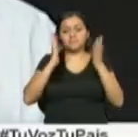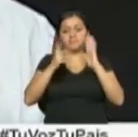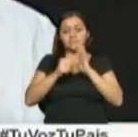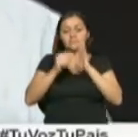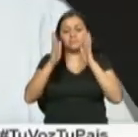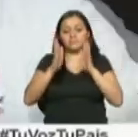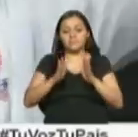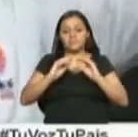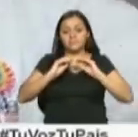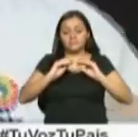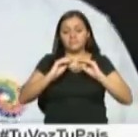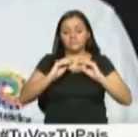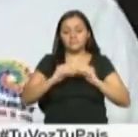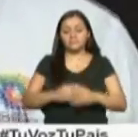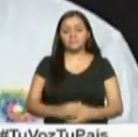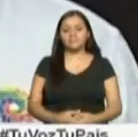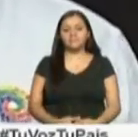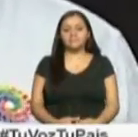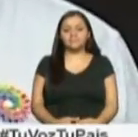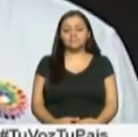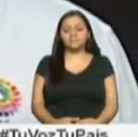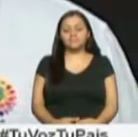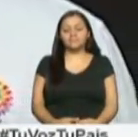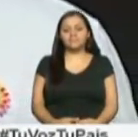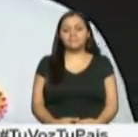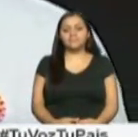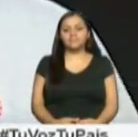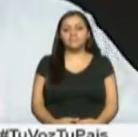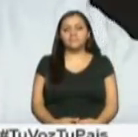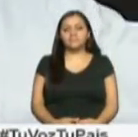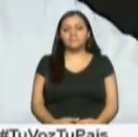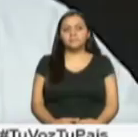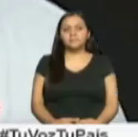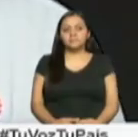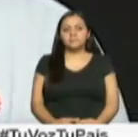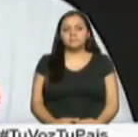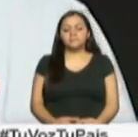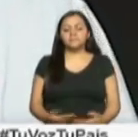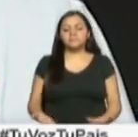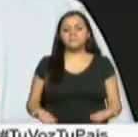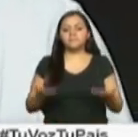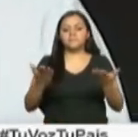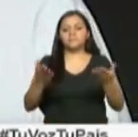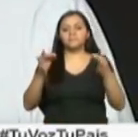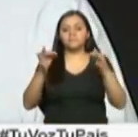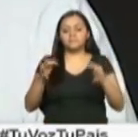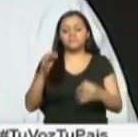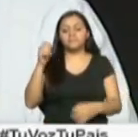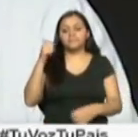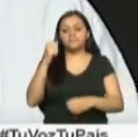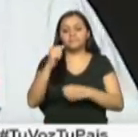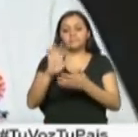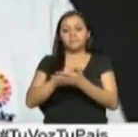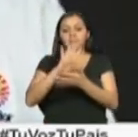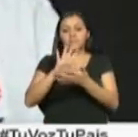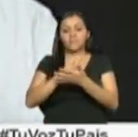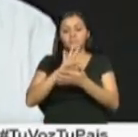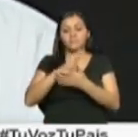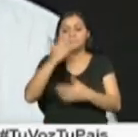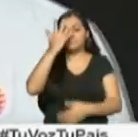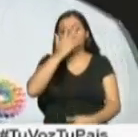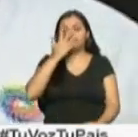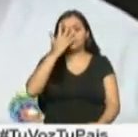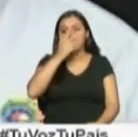revolución educativa, a continuar con nuestra revolución ciudadana. Hago entrega de 10 unidades